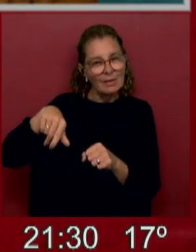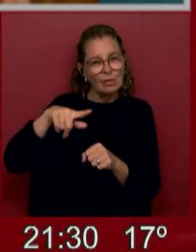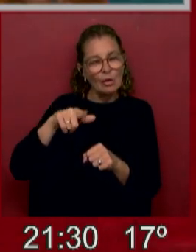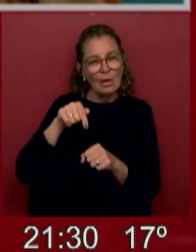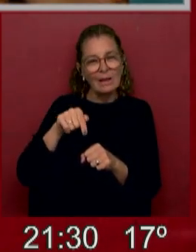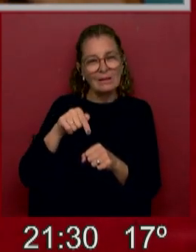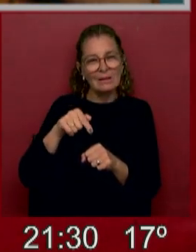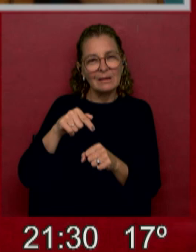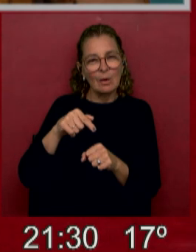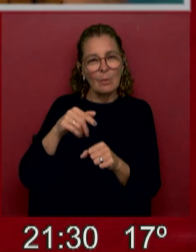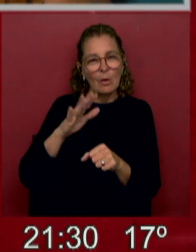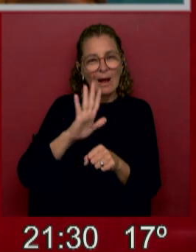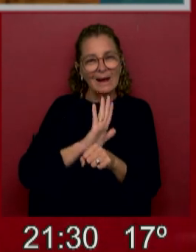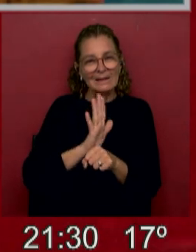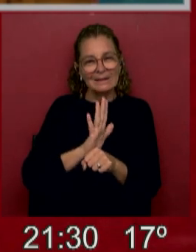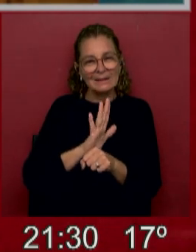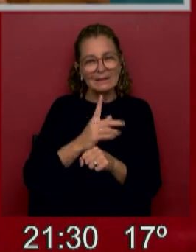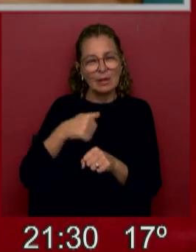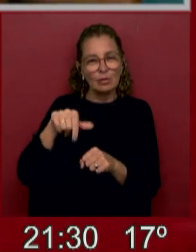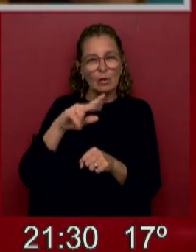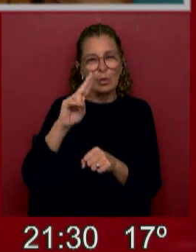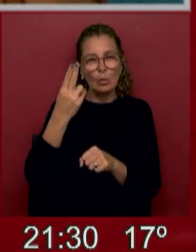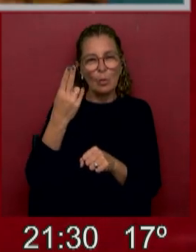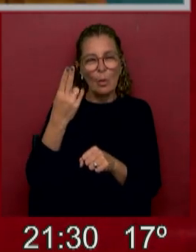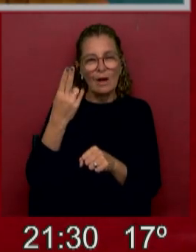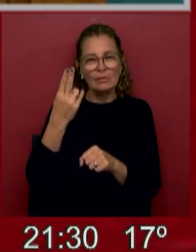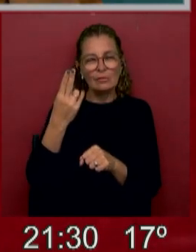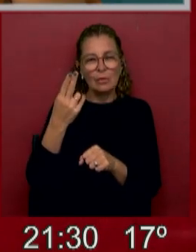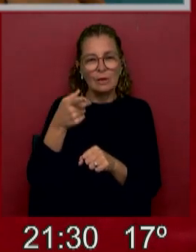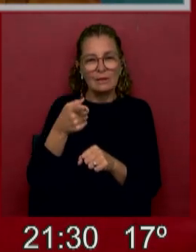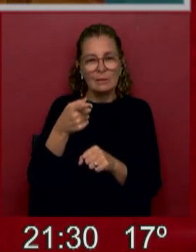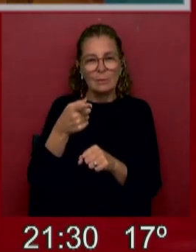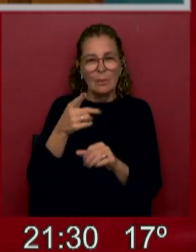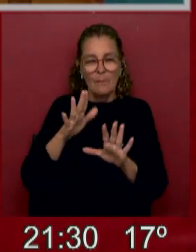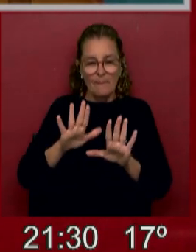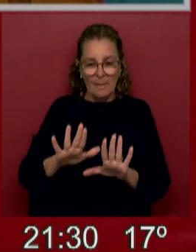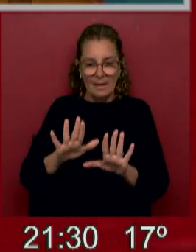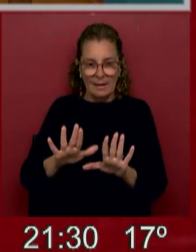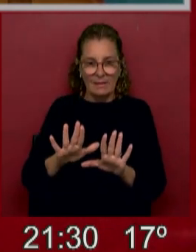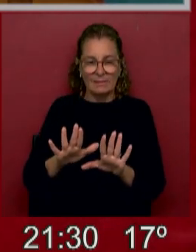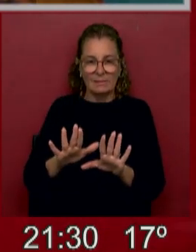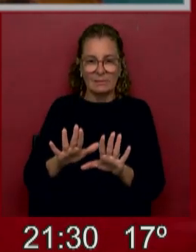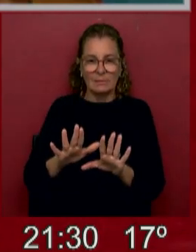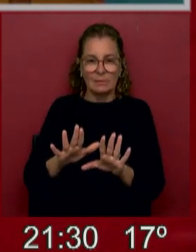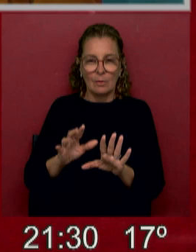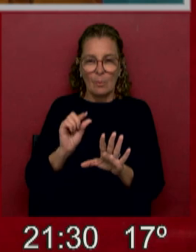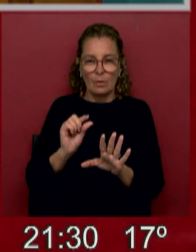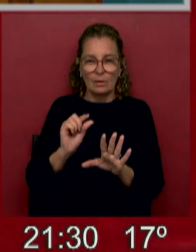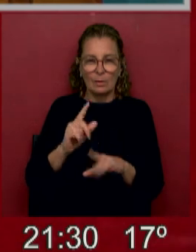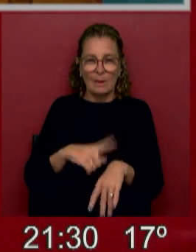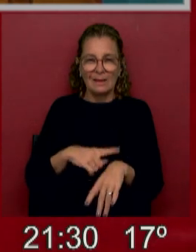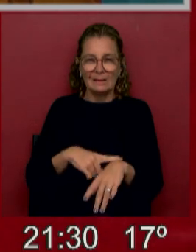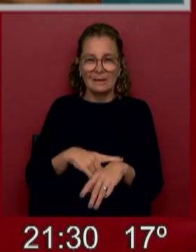el círculo de artistas uruguayos global le pasó de tener que parar y tener como un poquito más de